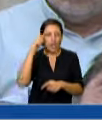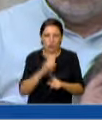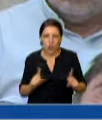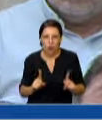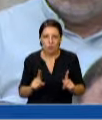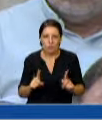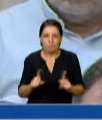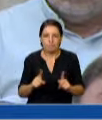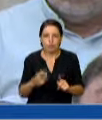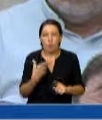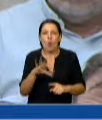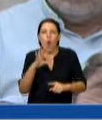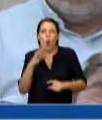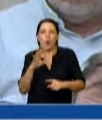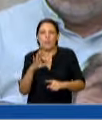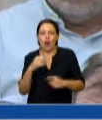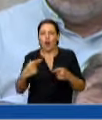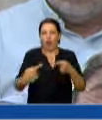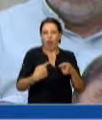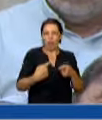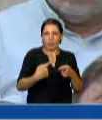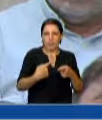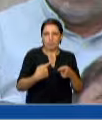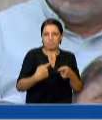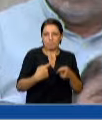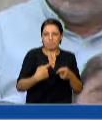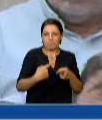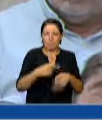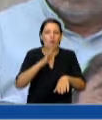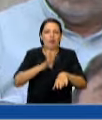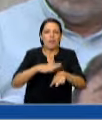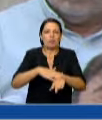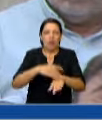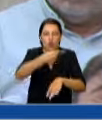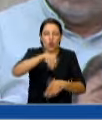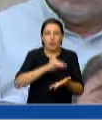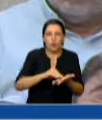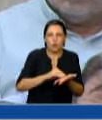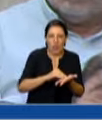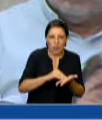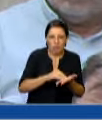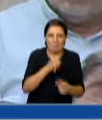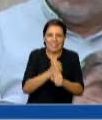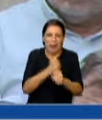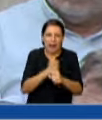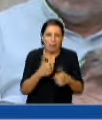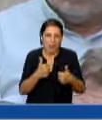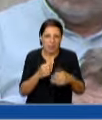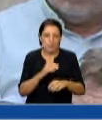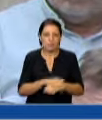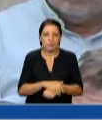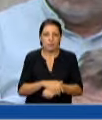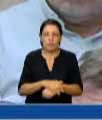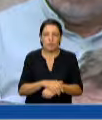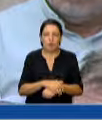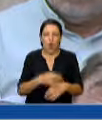recinto todos. ¿Y quiénes fueron los que bajaron? Primero Victoria Tolosa Paz, de Unión por la Patria. Cuando sube, dice, cuando habla con